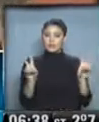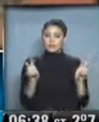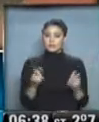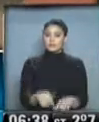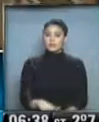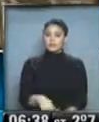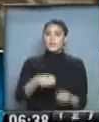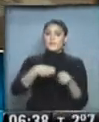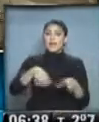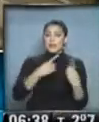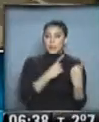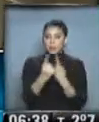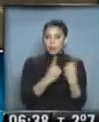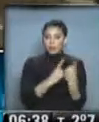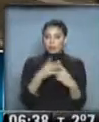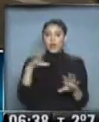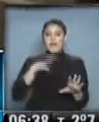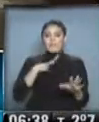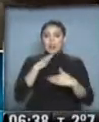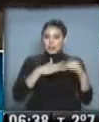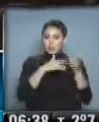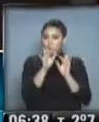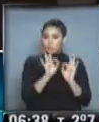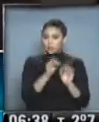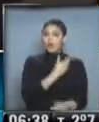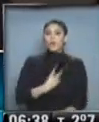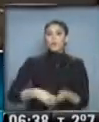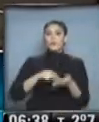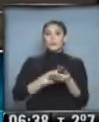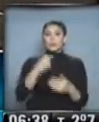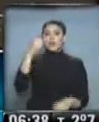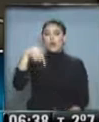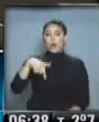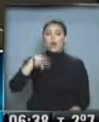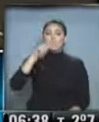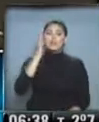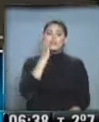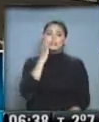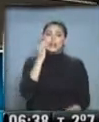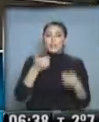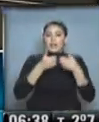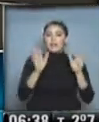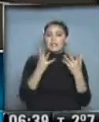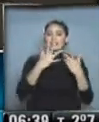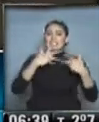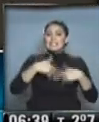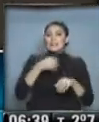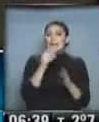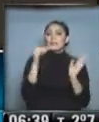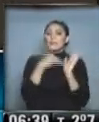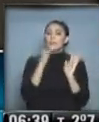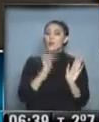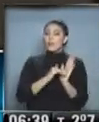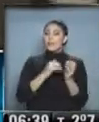Se larga el Metrobús. Aunque aún resta terminar la obra, el gobierno porteño inaugurará hoy a las 14 horas el sistema con el que promete mejorar